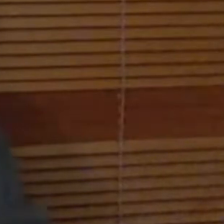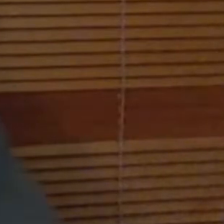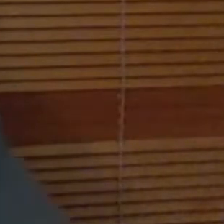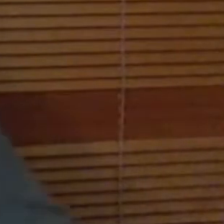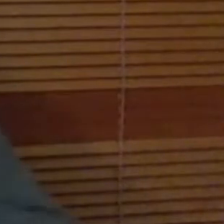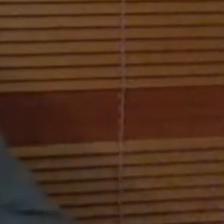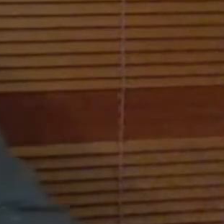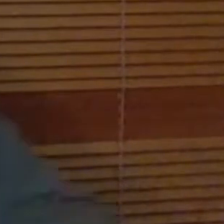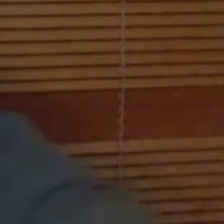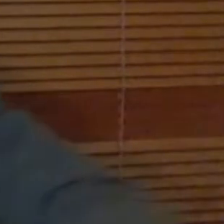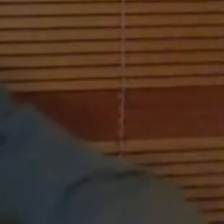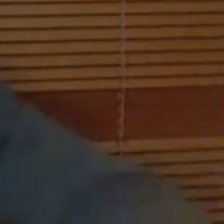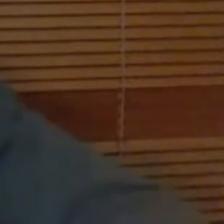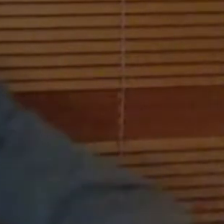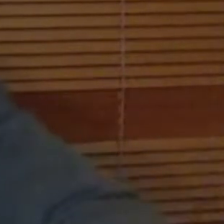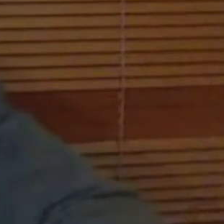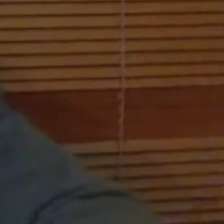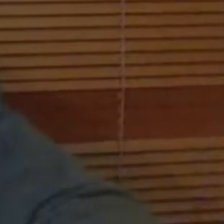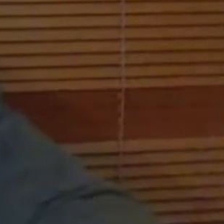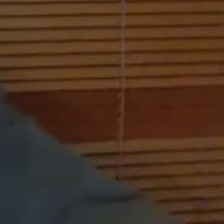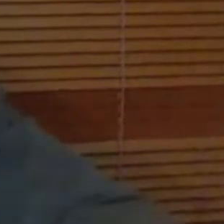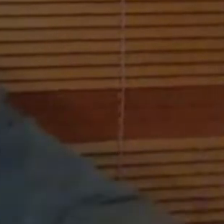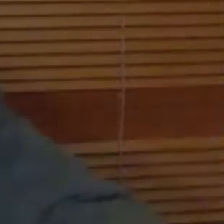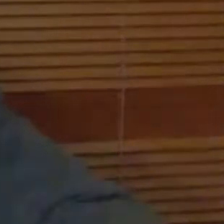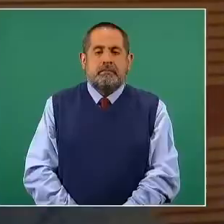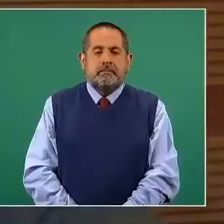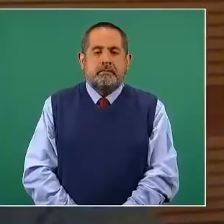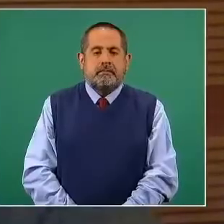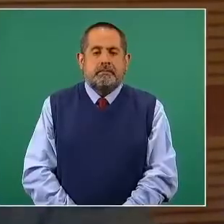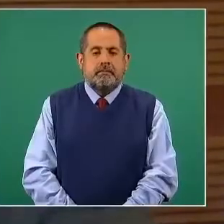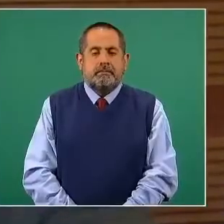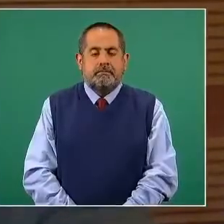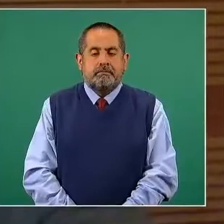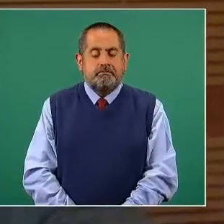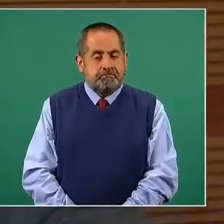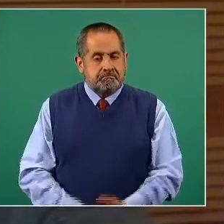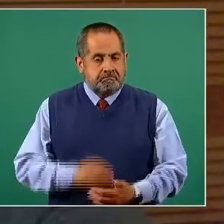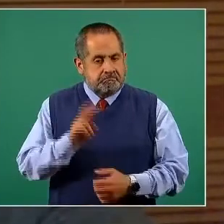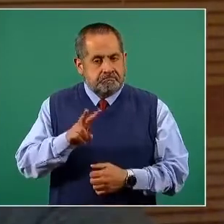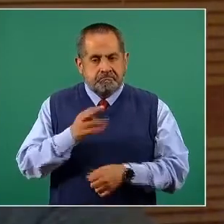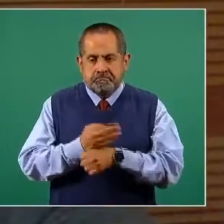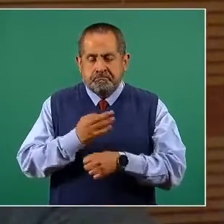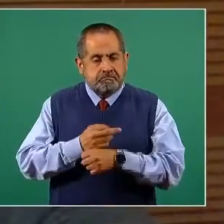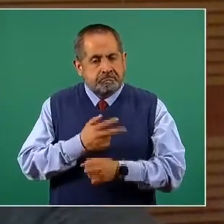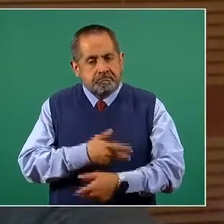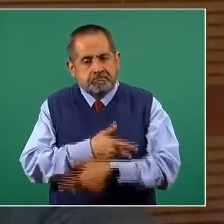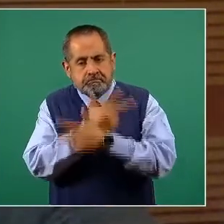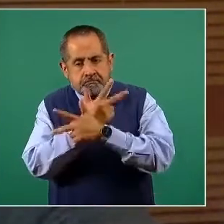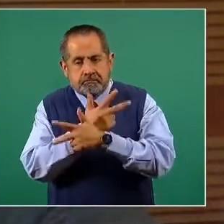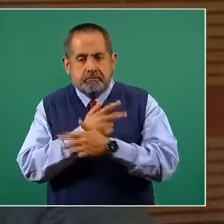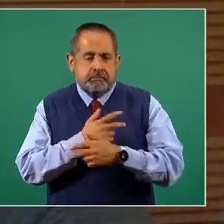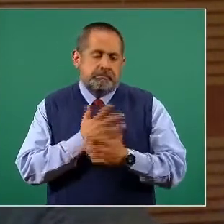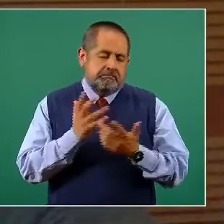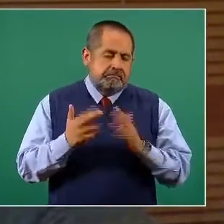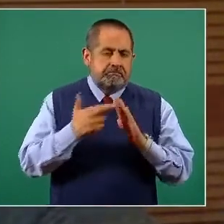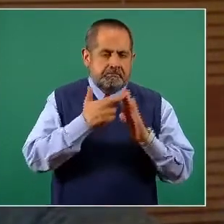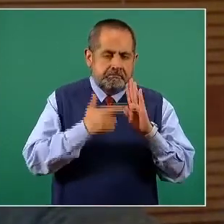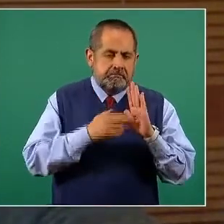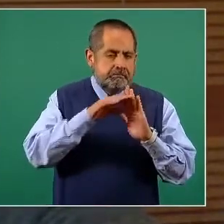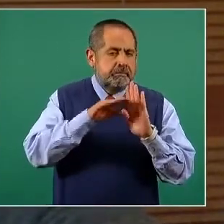Sí, ahora estamos de manera remota precisamente por el protocolo